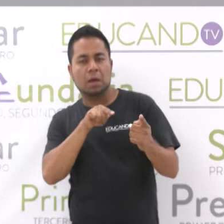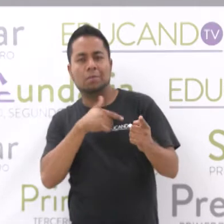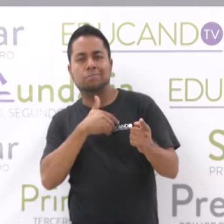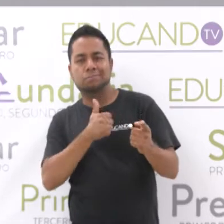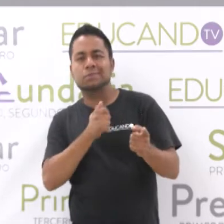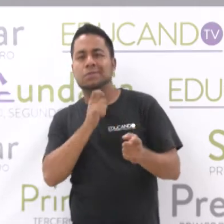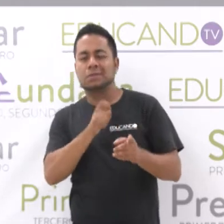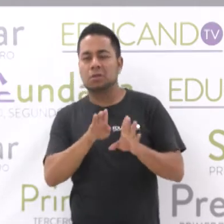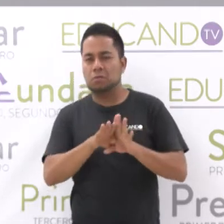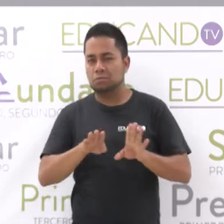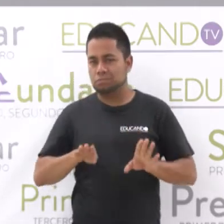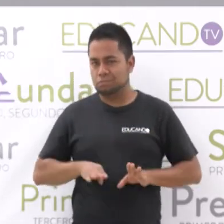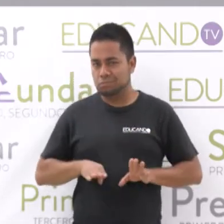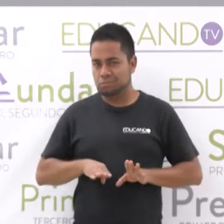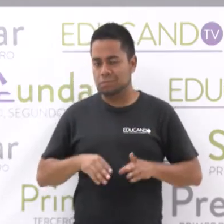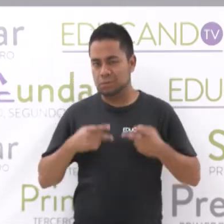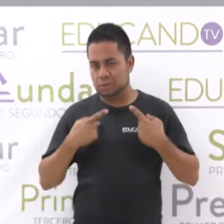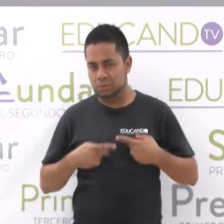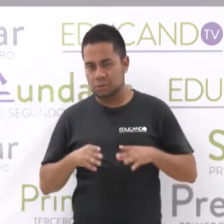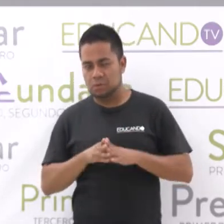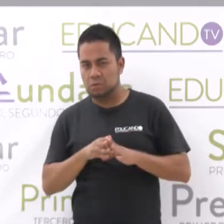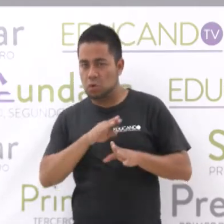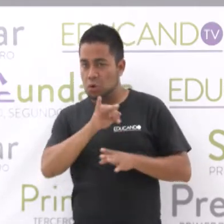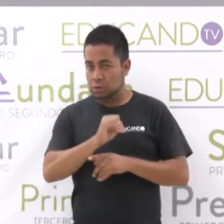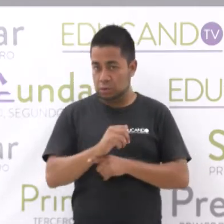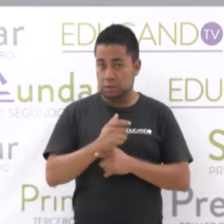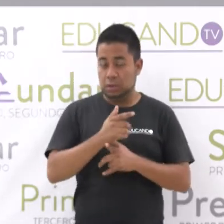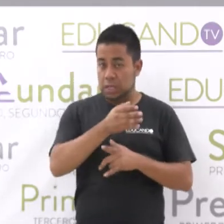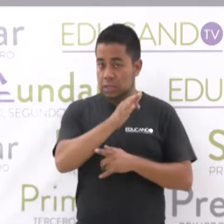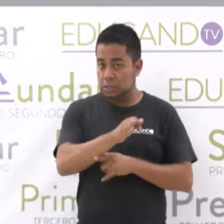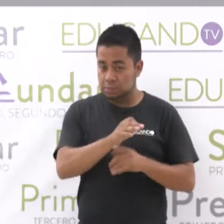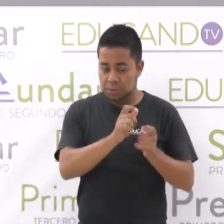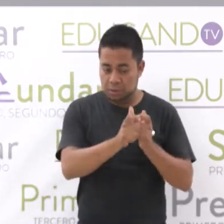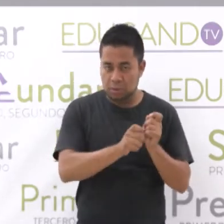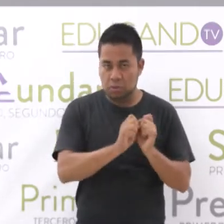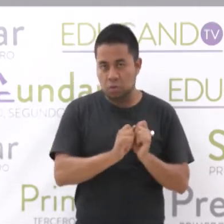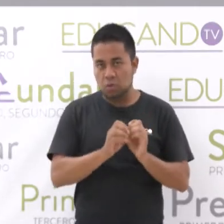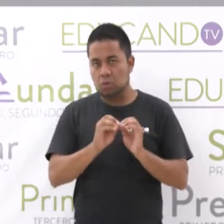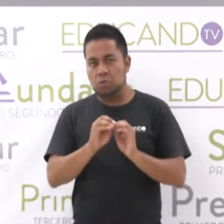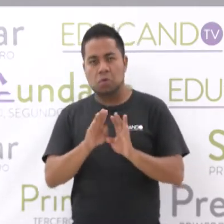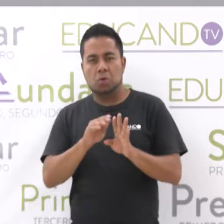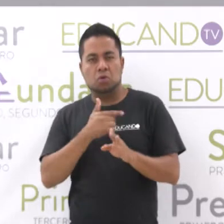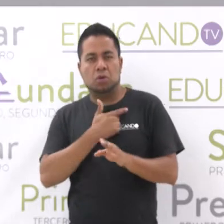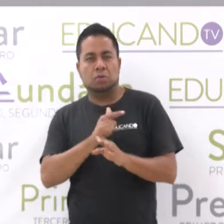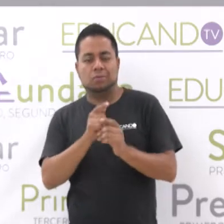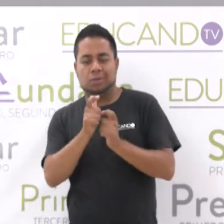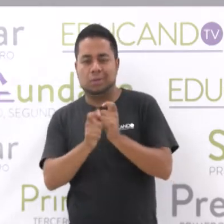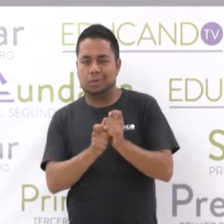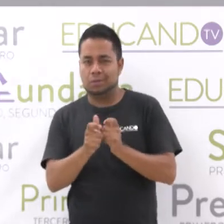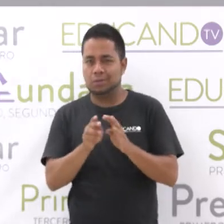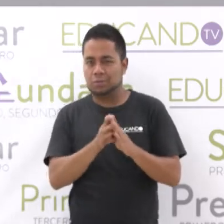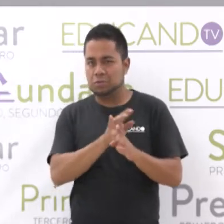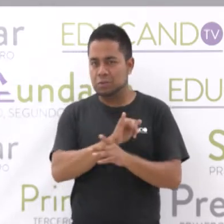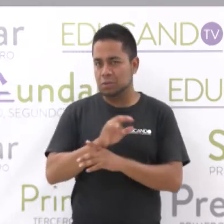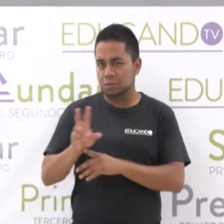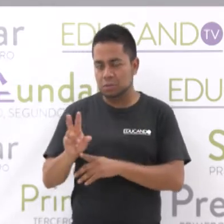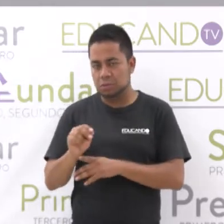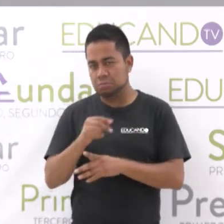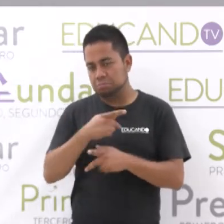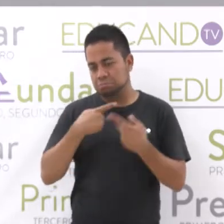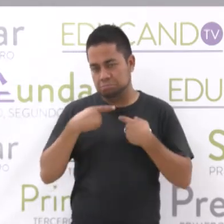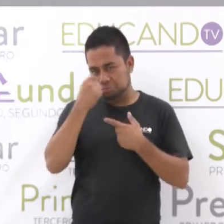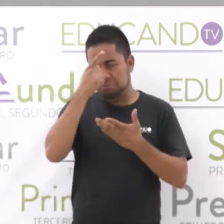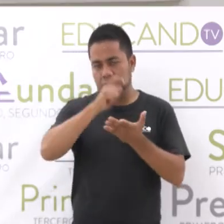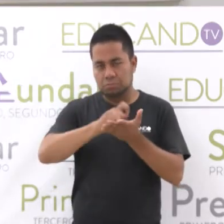la posición del escritor, si está a favor de los videojuegos o en contra de los videojuegos. Y por último, el